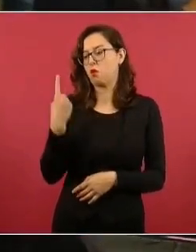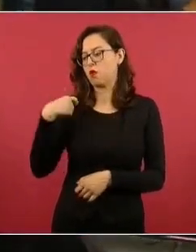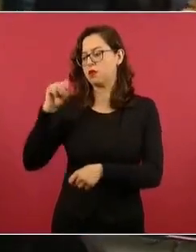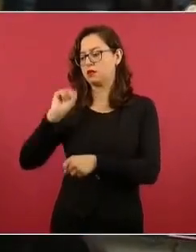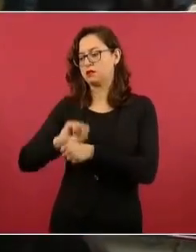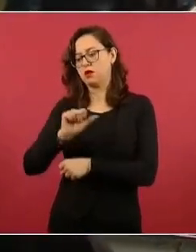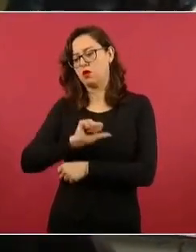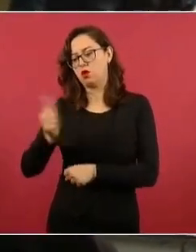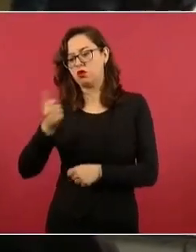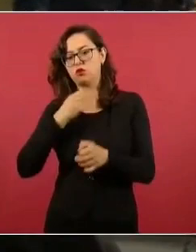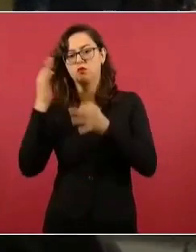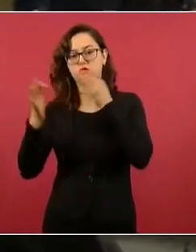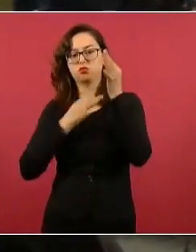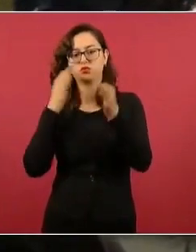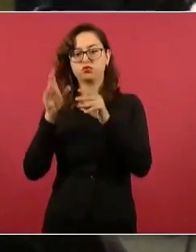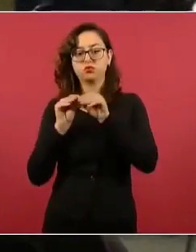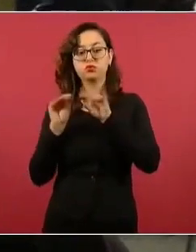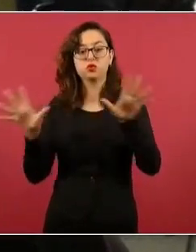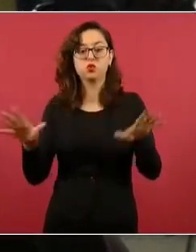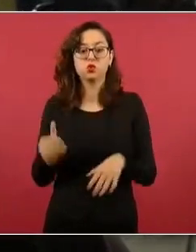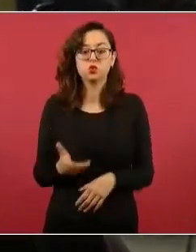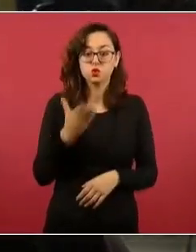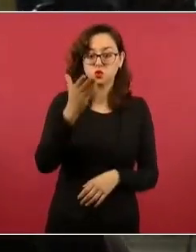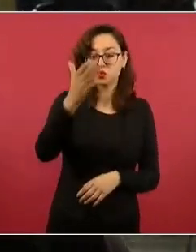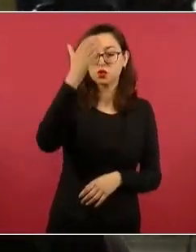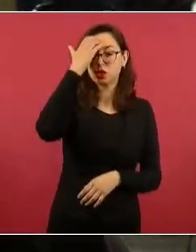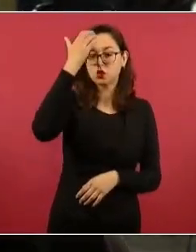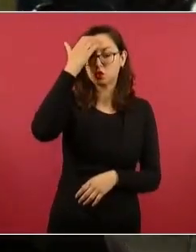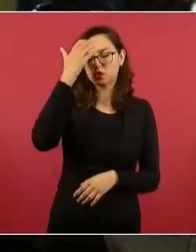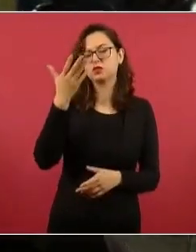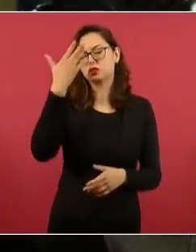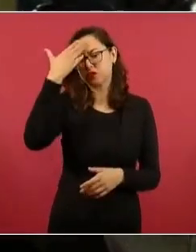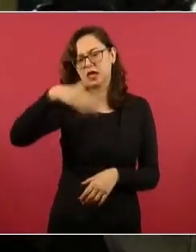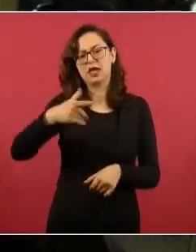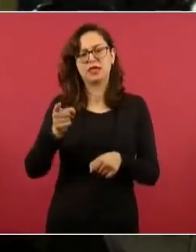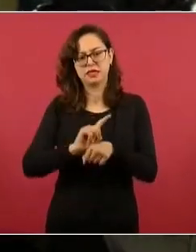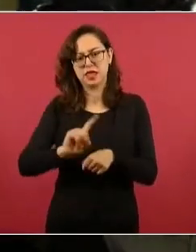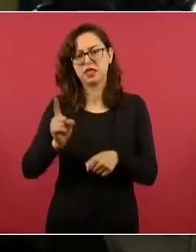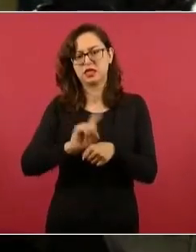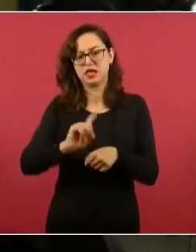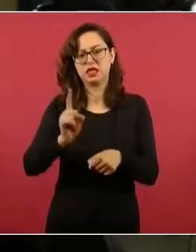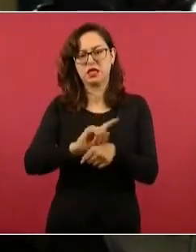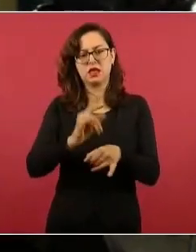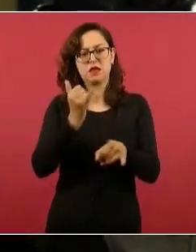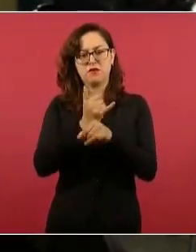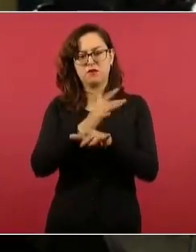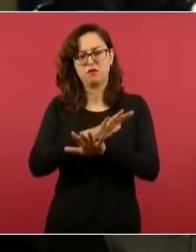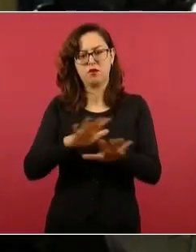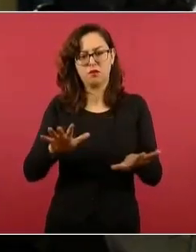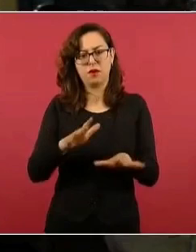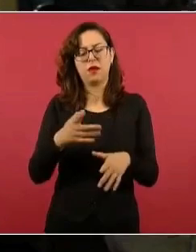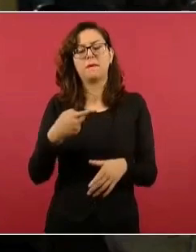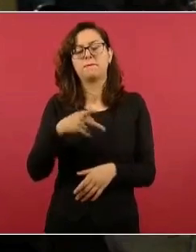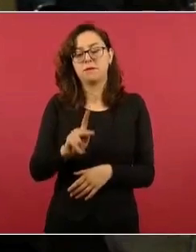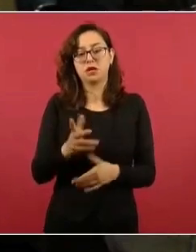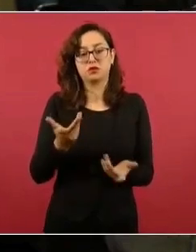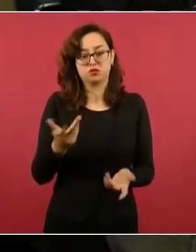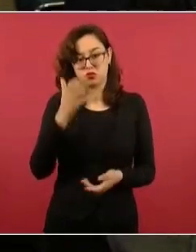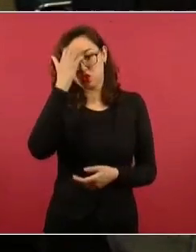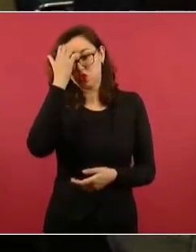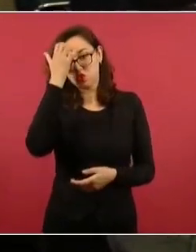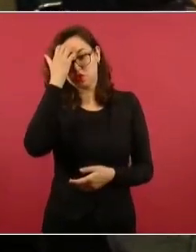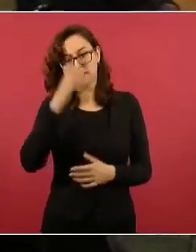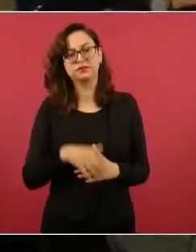pasada. ¿Usted tenía conocimiento de este caso más allá del informe? Que hay que reconocerlo, se lo entregamos el día que usted salió de gira, entonces. Sí.